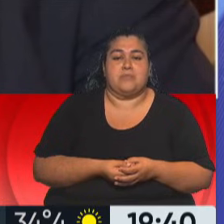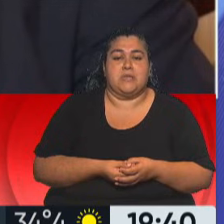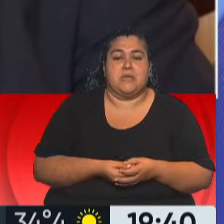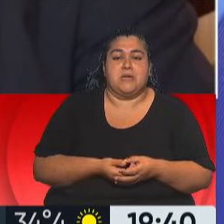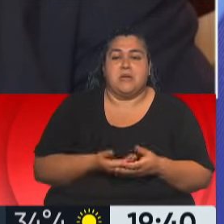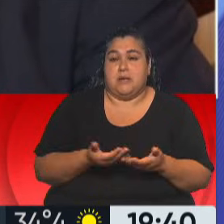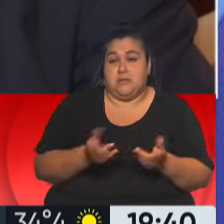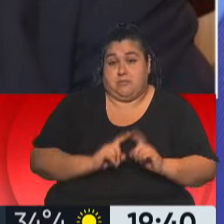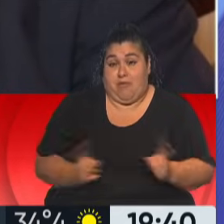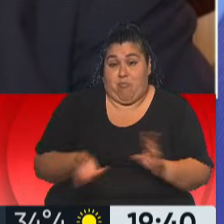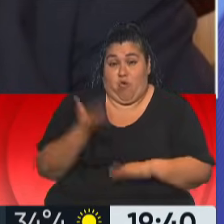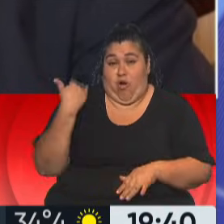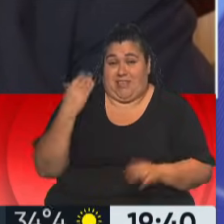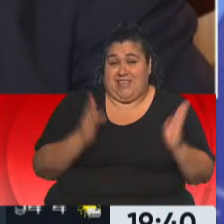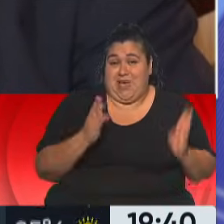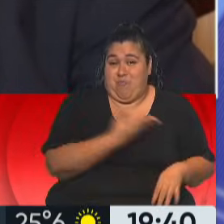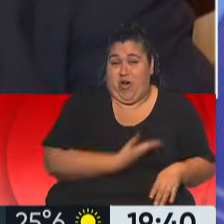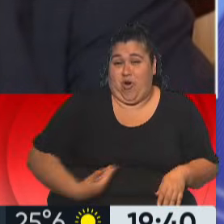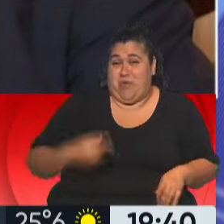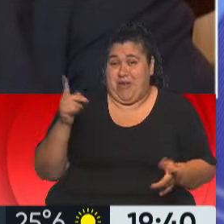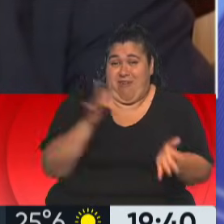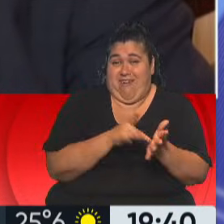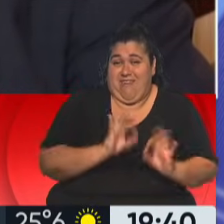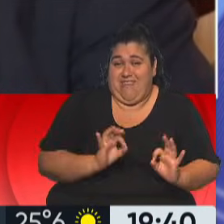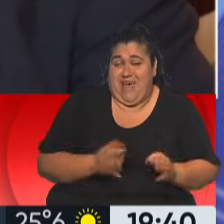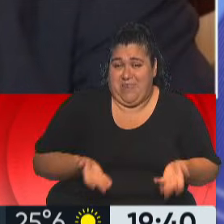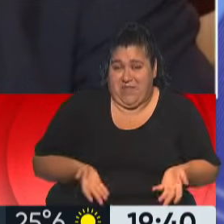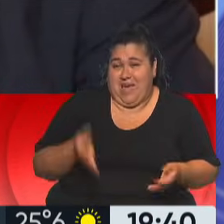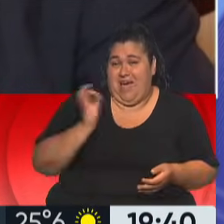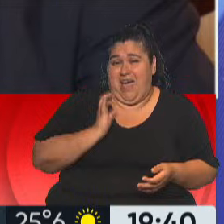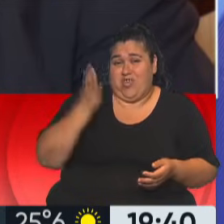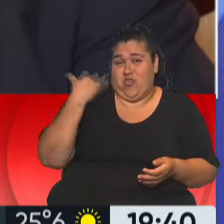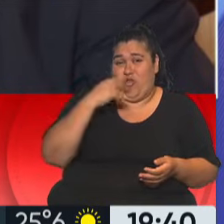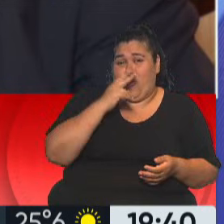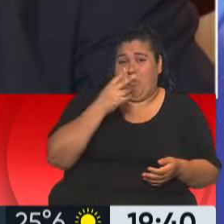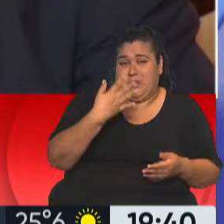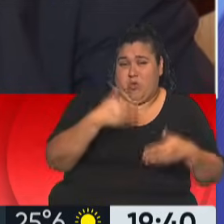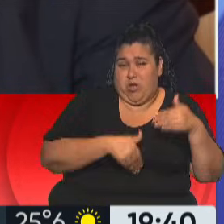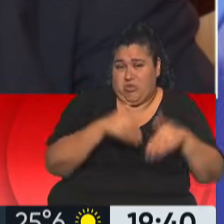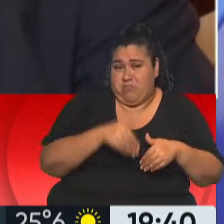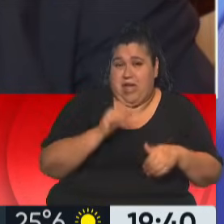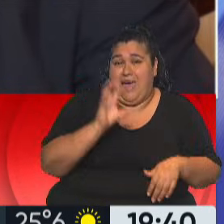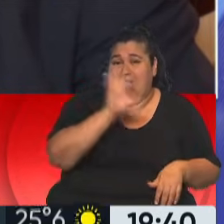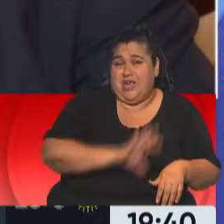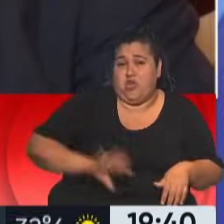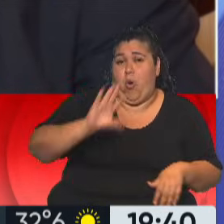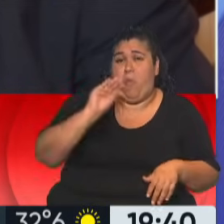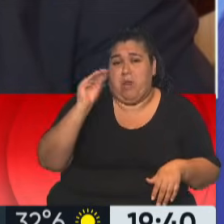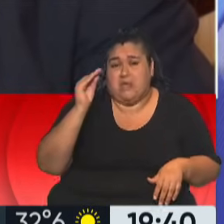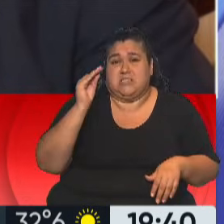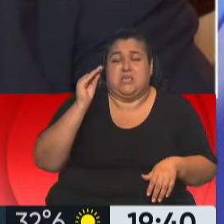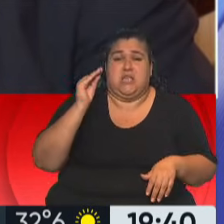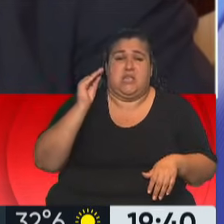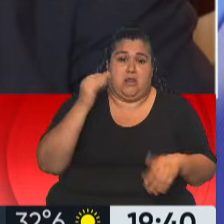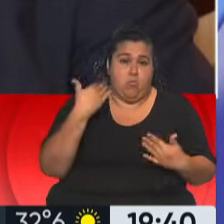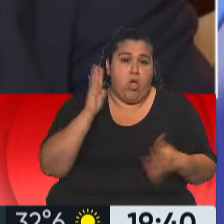Tampoco lo hicieron durante el chavismo, ¿no? Eso también es cierto, ¿no? Cuando fue la elección del 2024, la región, por ejemplo, Brasil, etcétera, podría haber jugado un